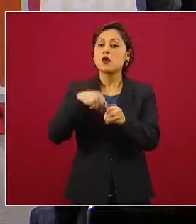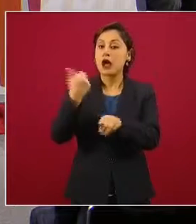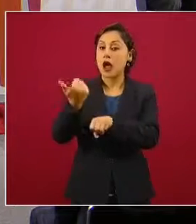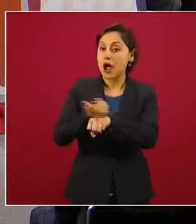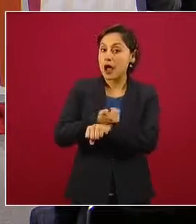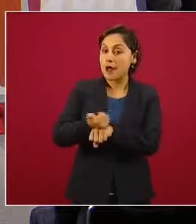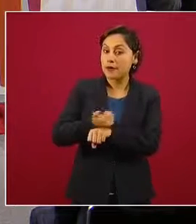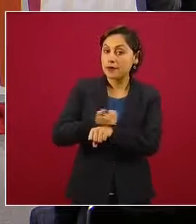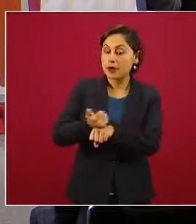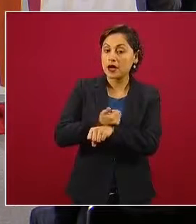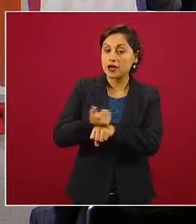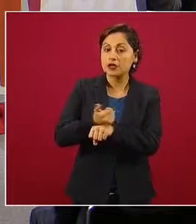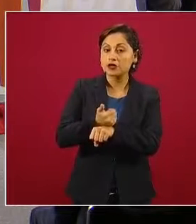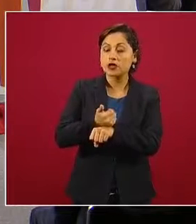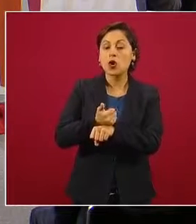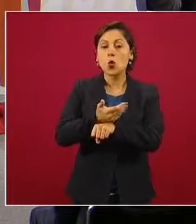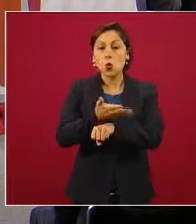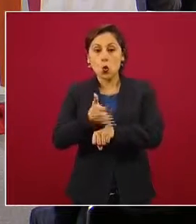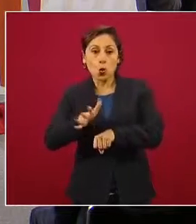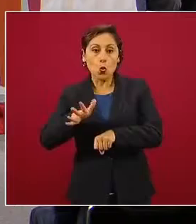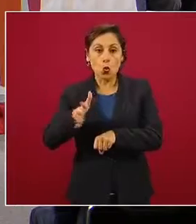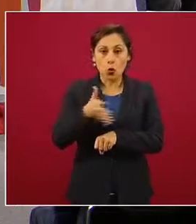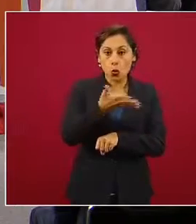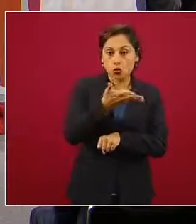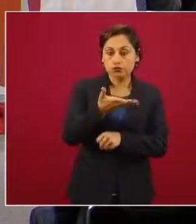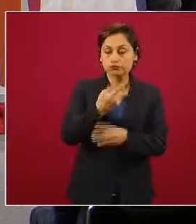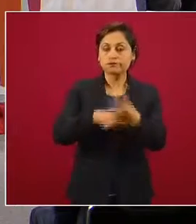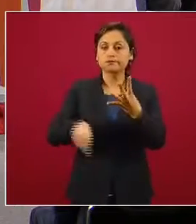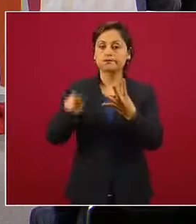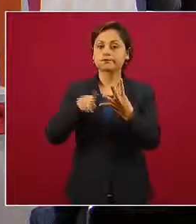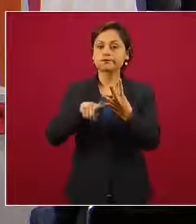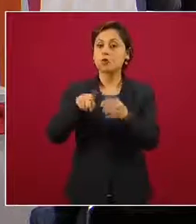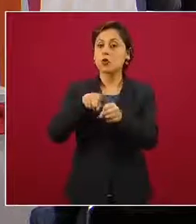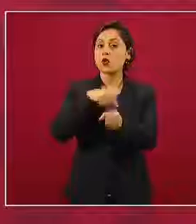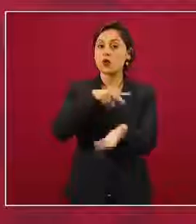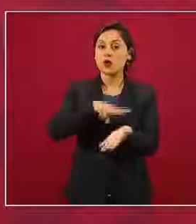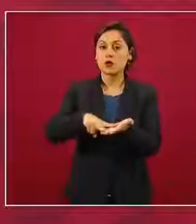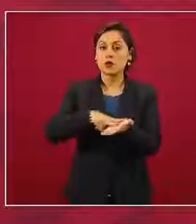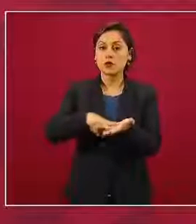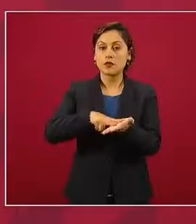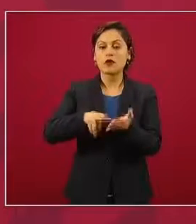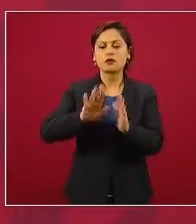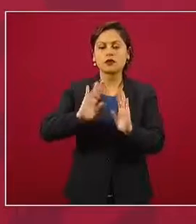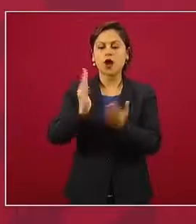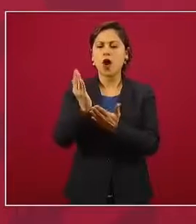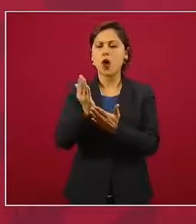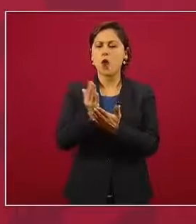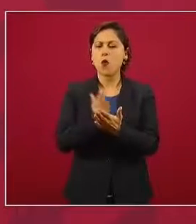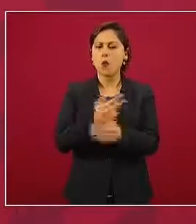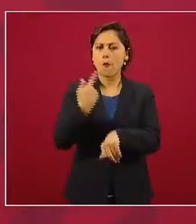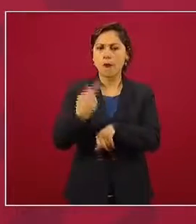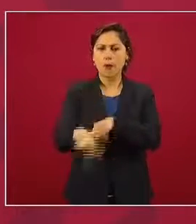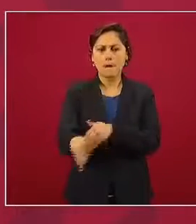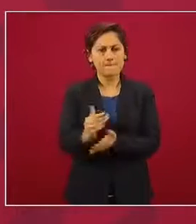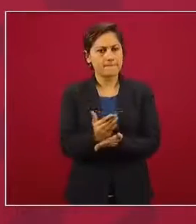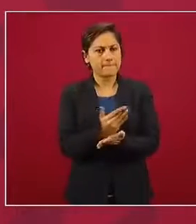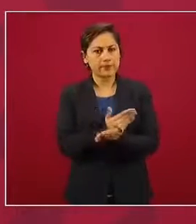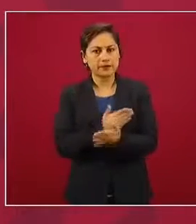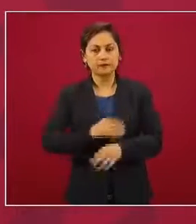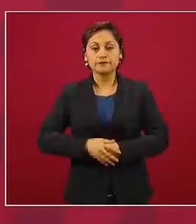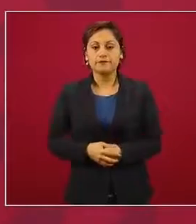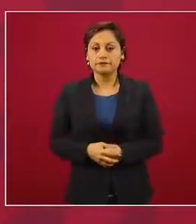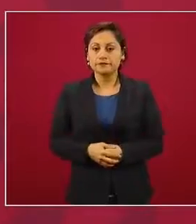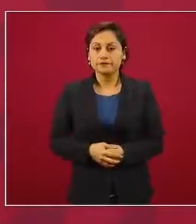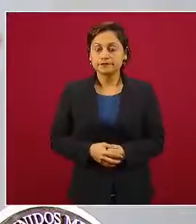es intensidad media, y el color verde, que es baja intensidad de la epidemia. Y medimos la intensidad